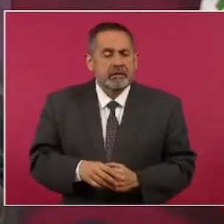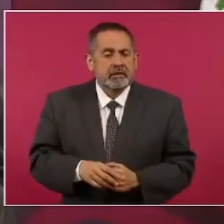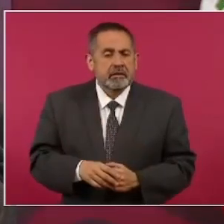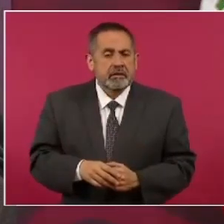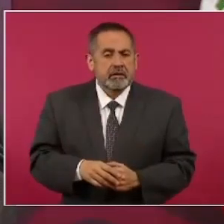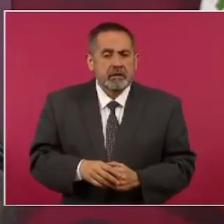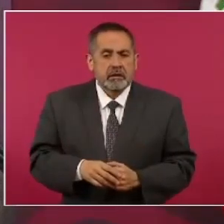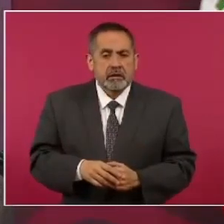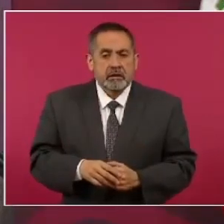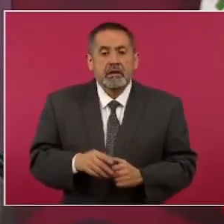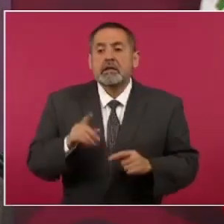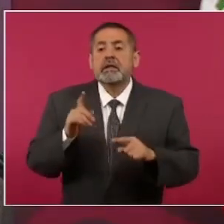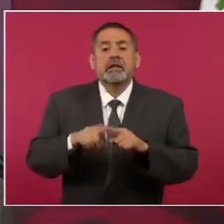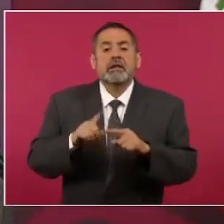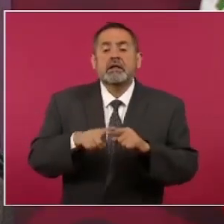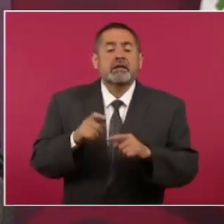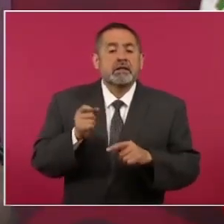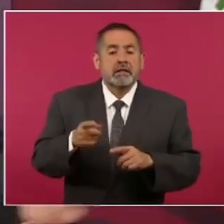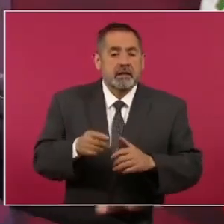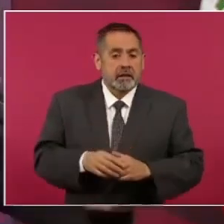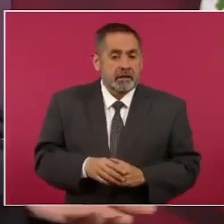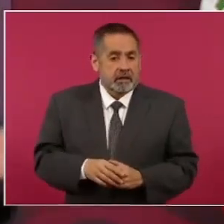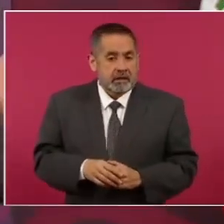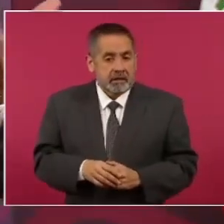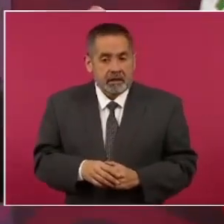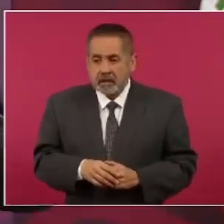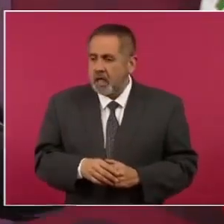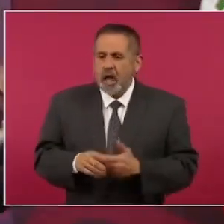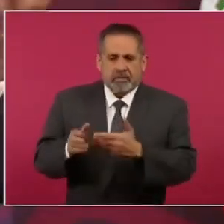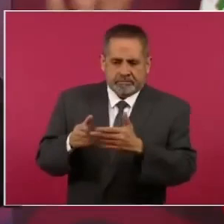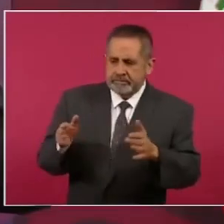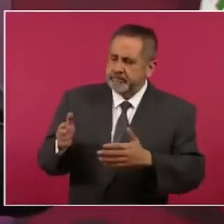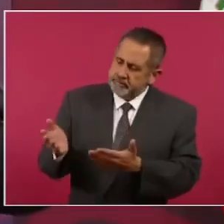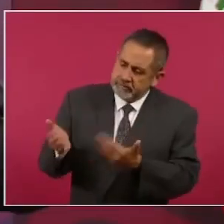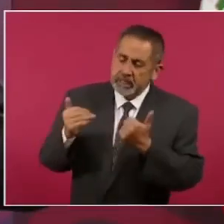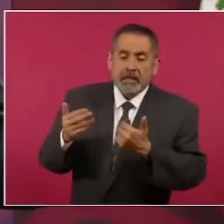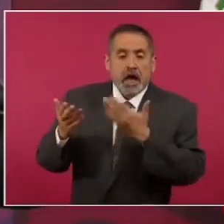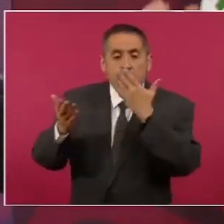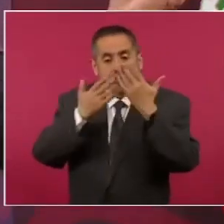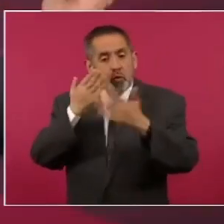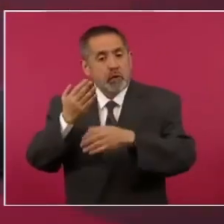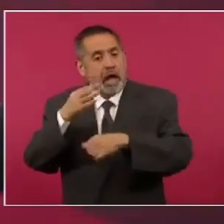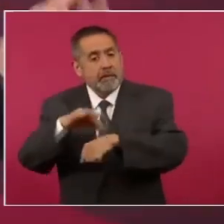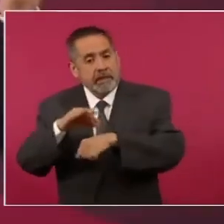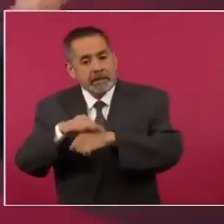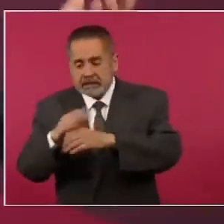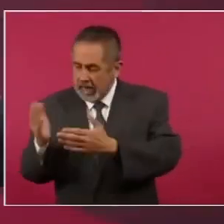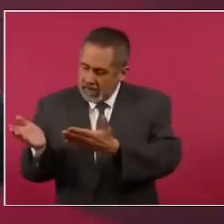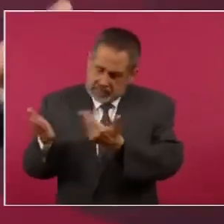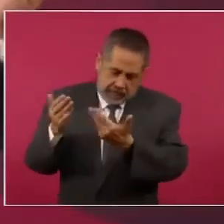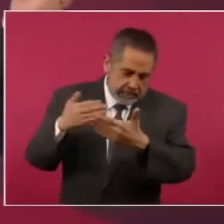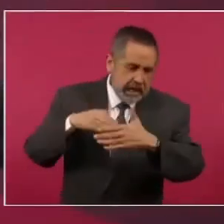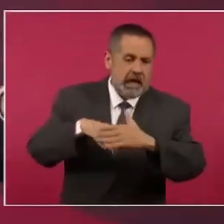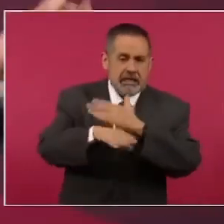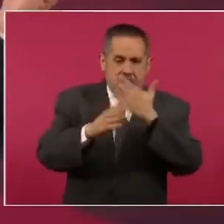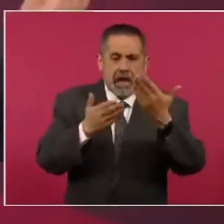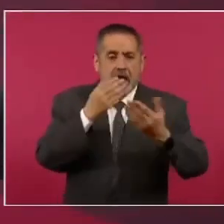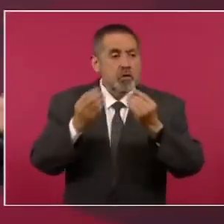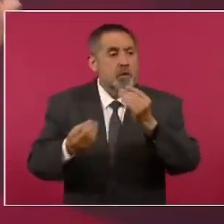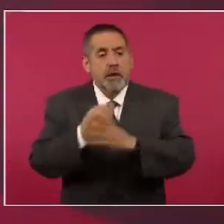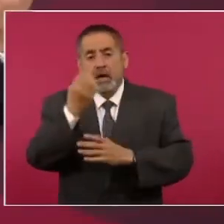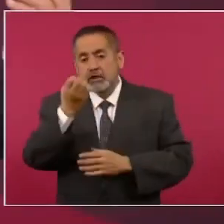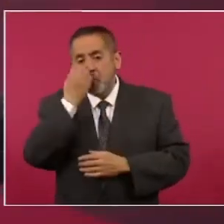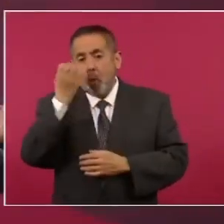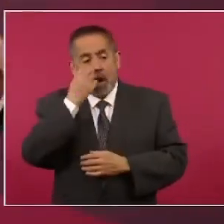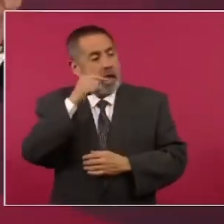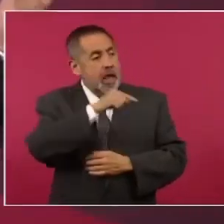el ingreso para estudiantes de medicina, se están creando escuelas de